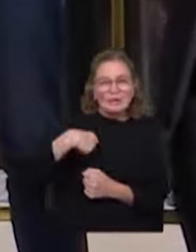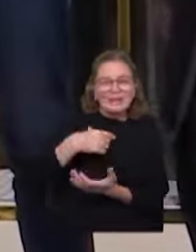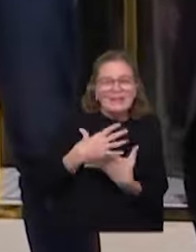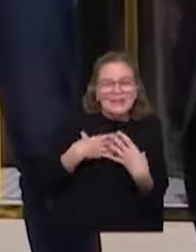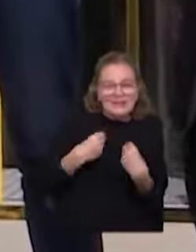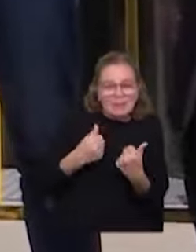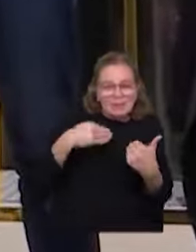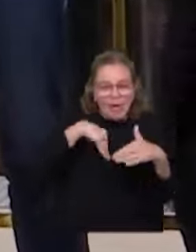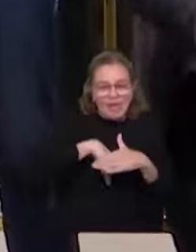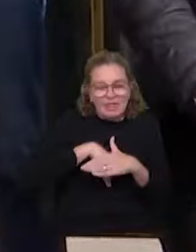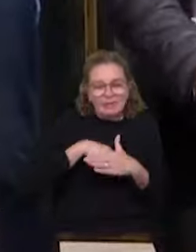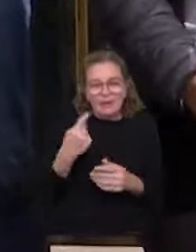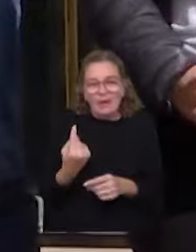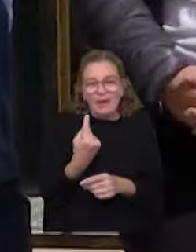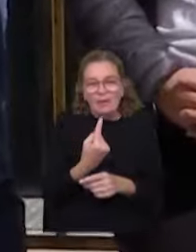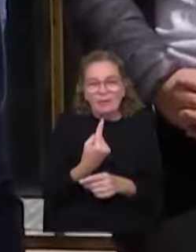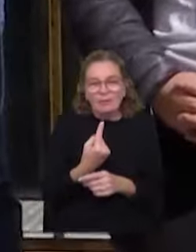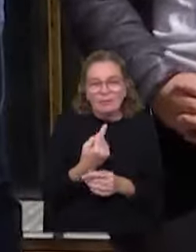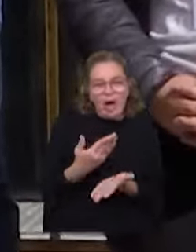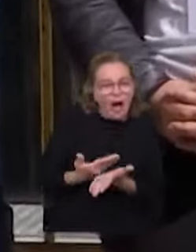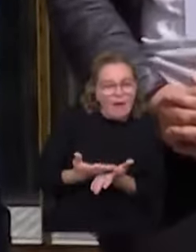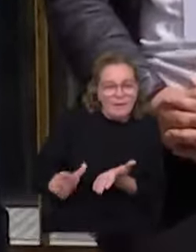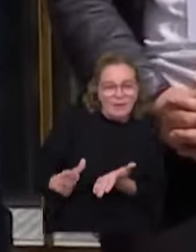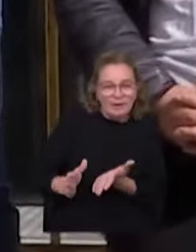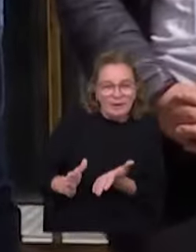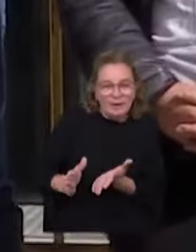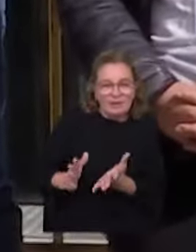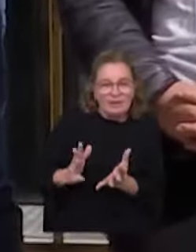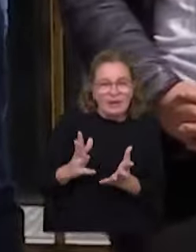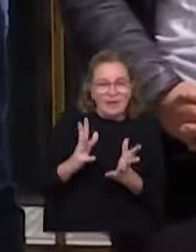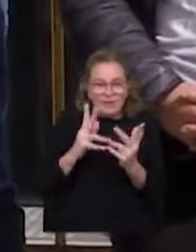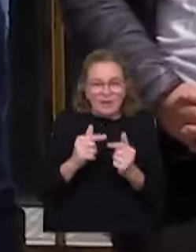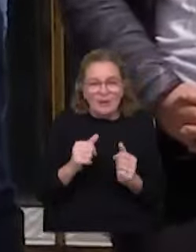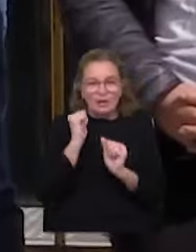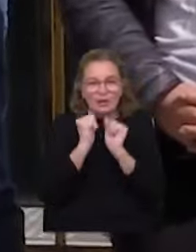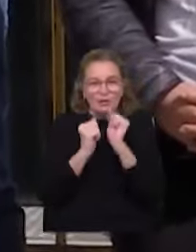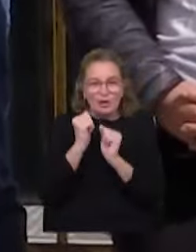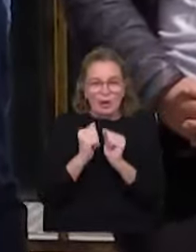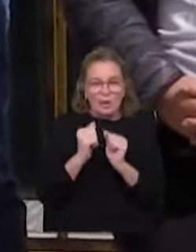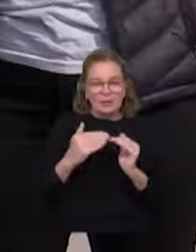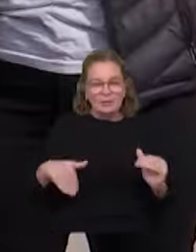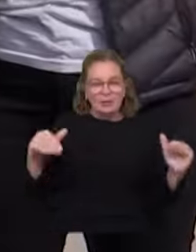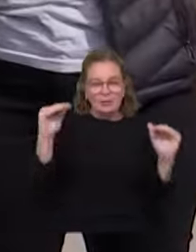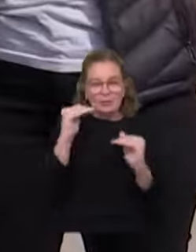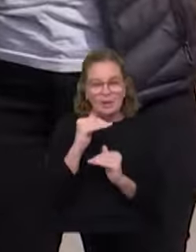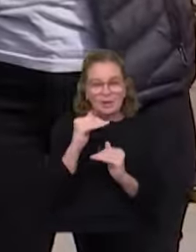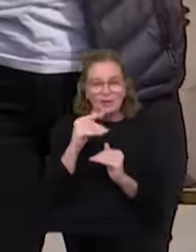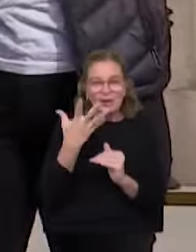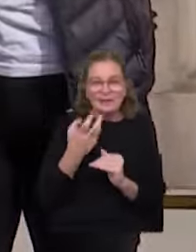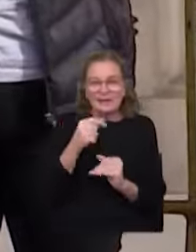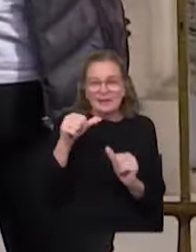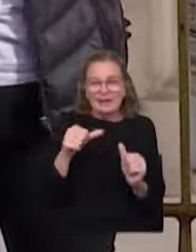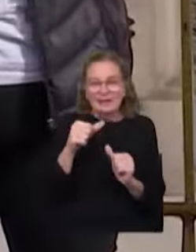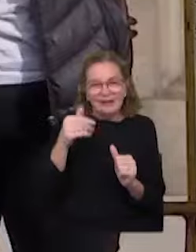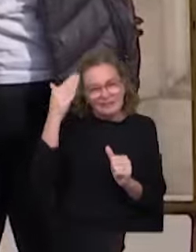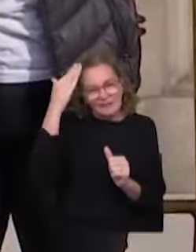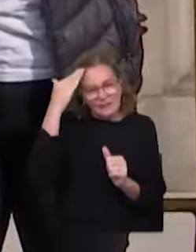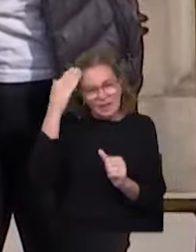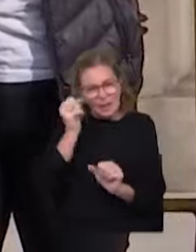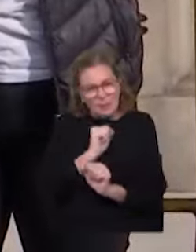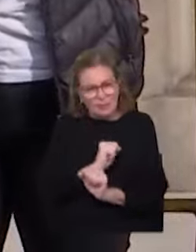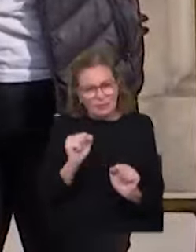profundo de quienes están quedando afuera del modelo económico del modelo de la desigualdad lo que quieren hacernos convencer que es